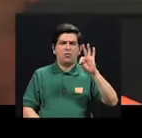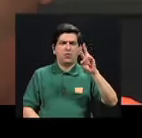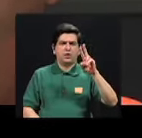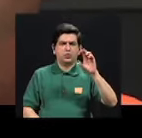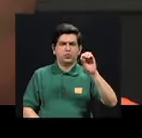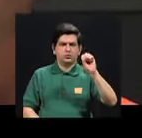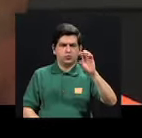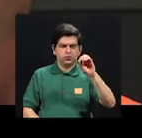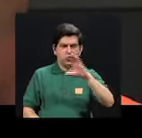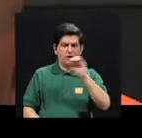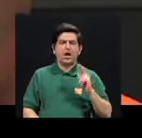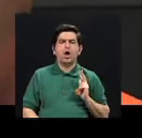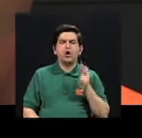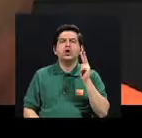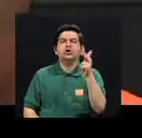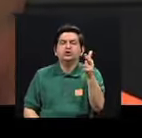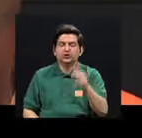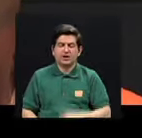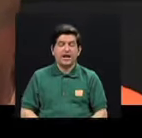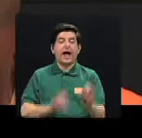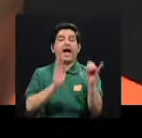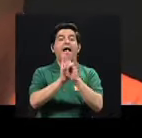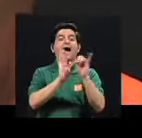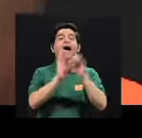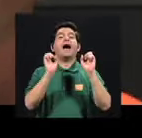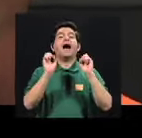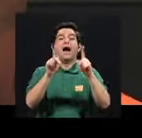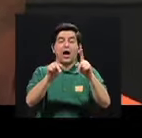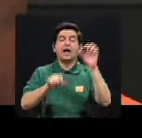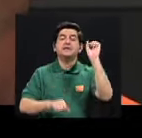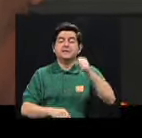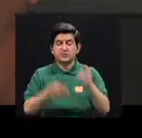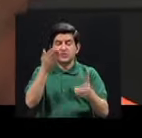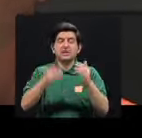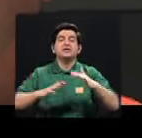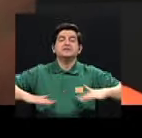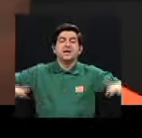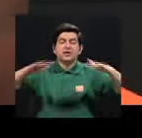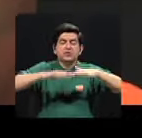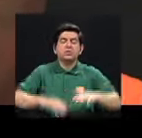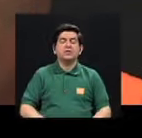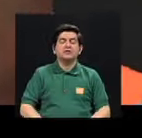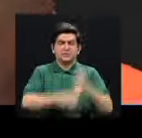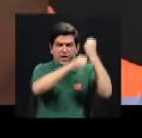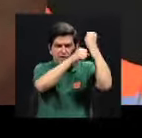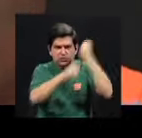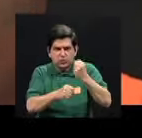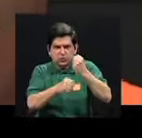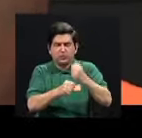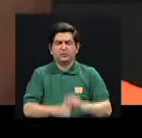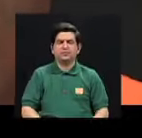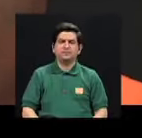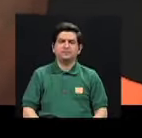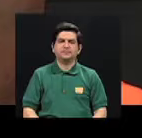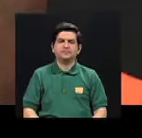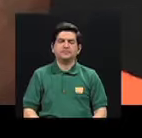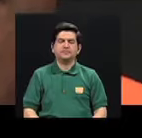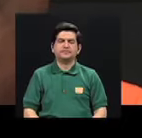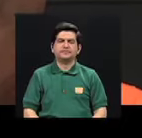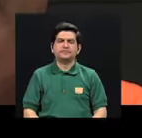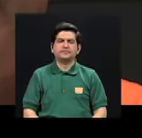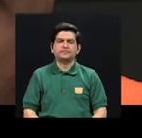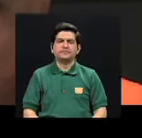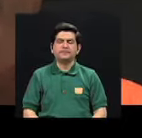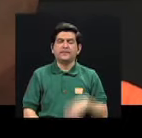y Los Chiles, pues eventualmente ahí se identifica la posibilidad de un frente colonizador o de consolidar ese frente